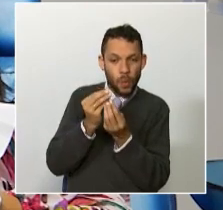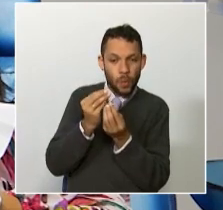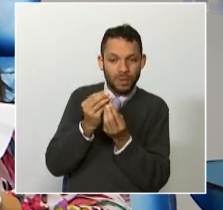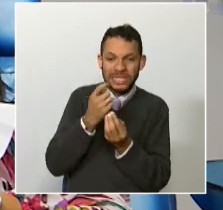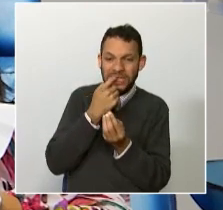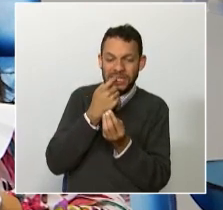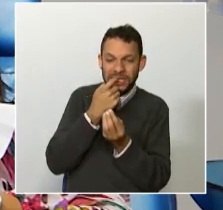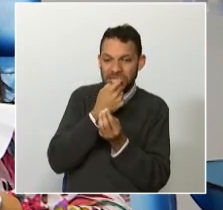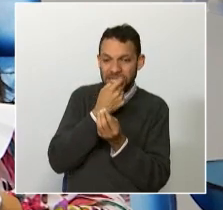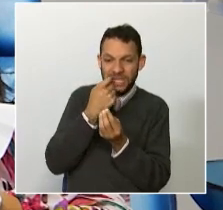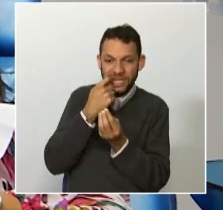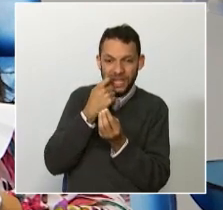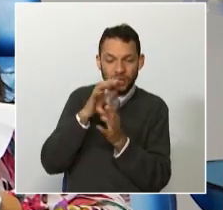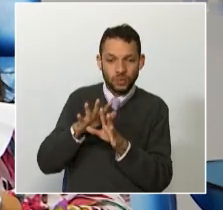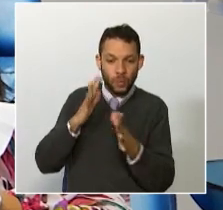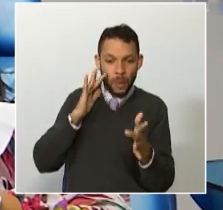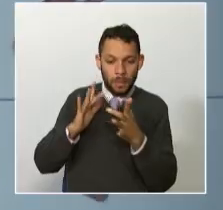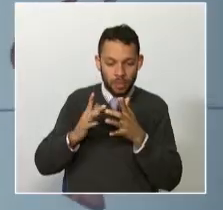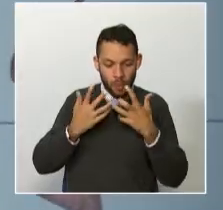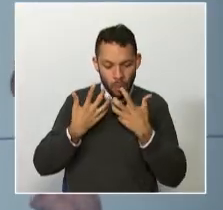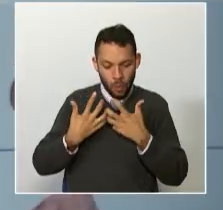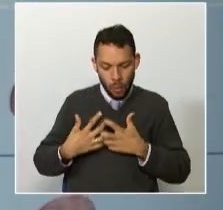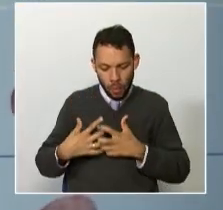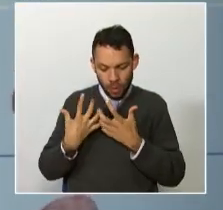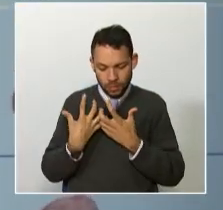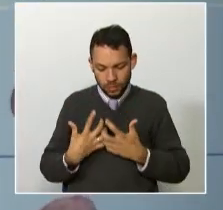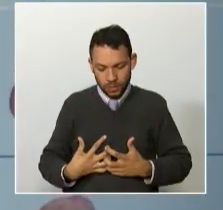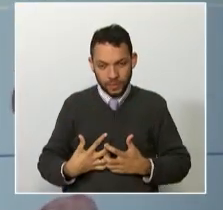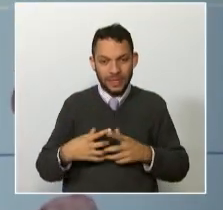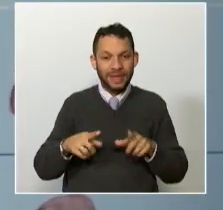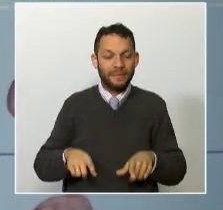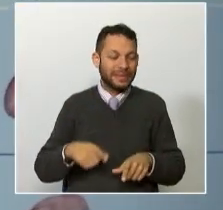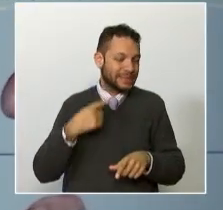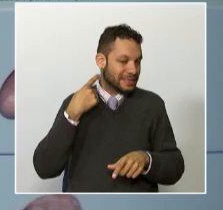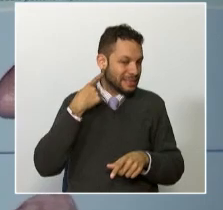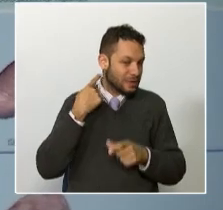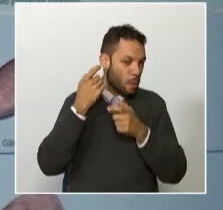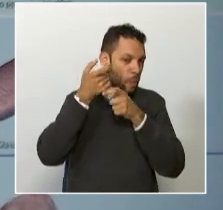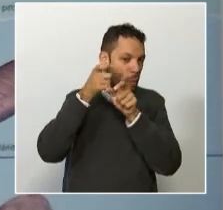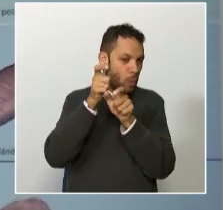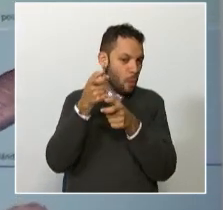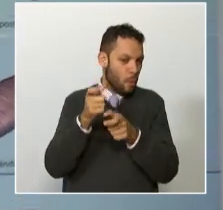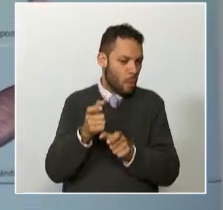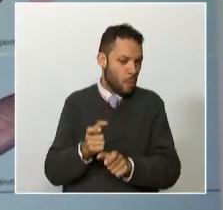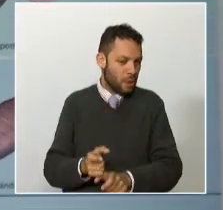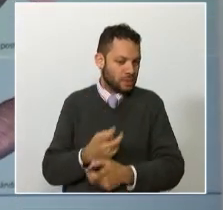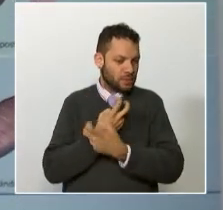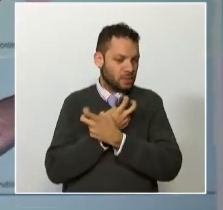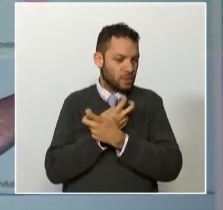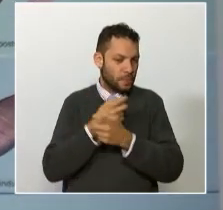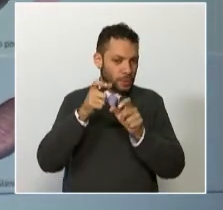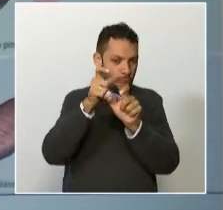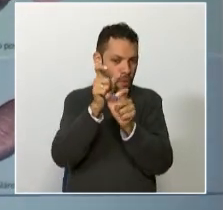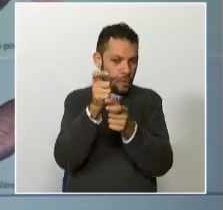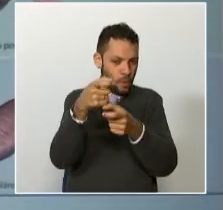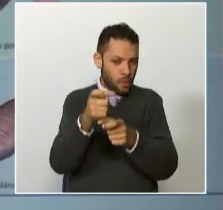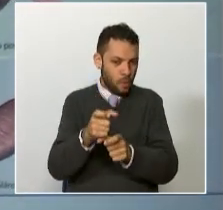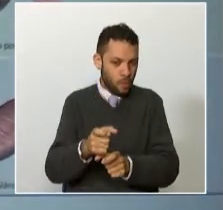con los órganos, la parte de la columna y con cada articulación que se